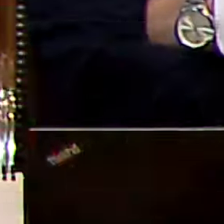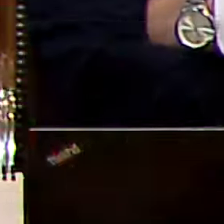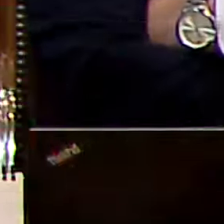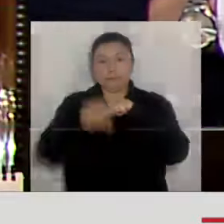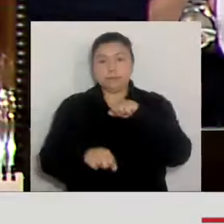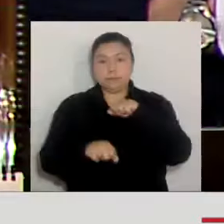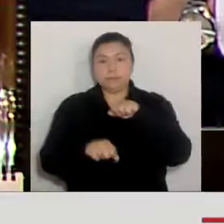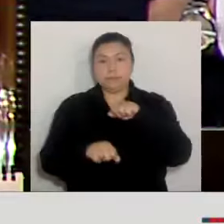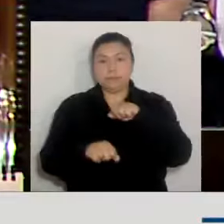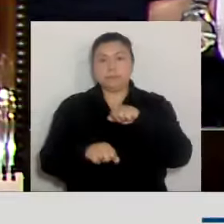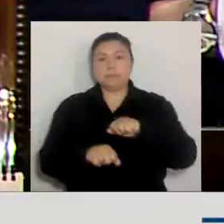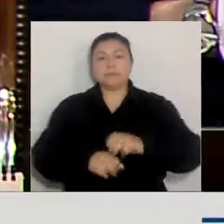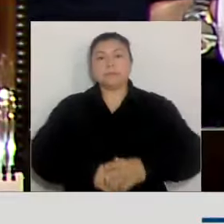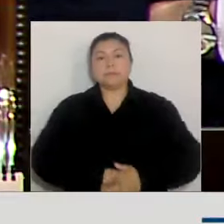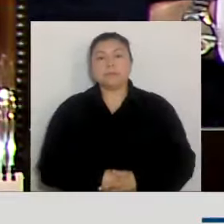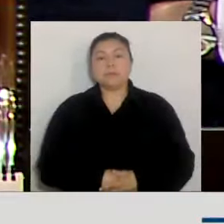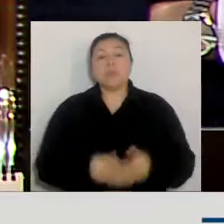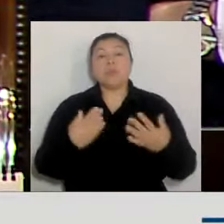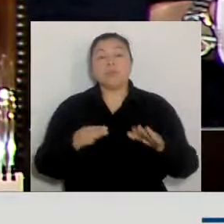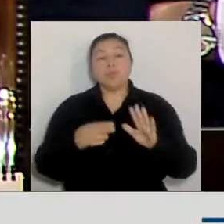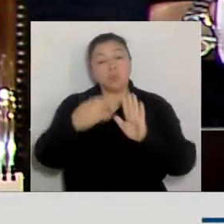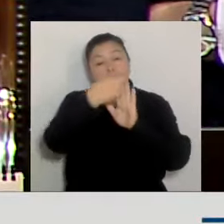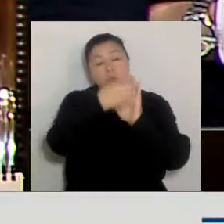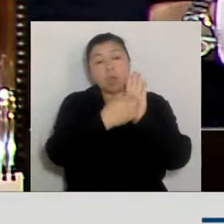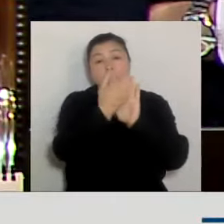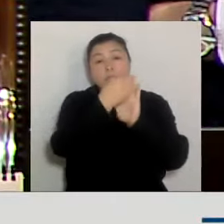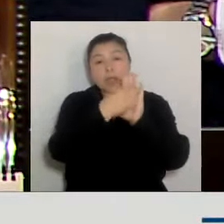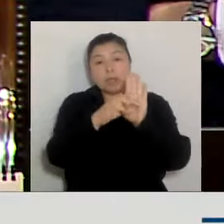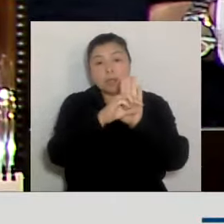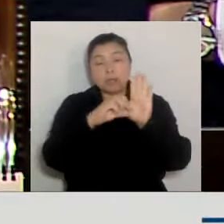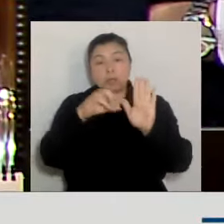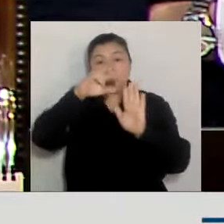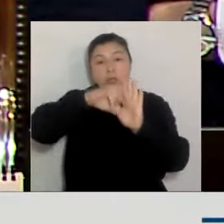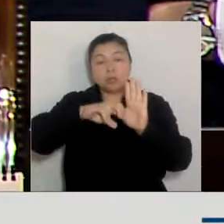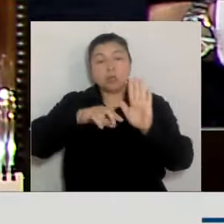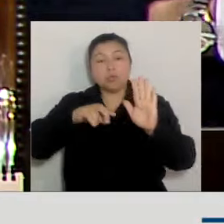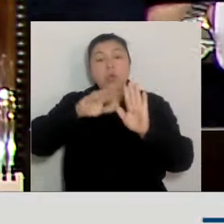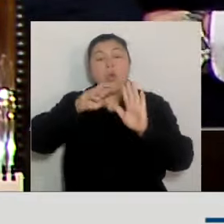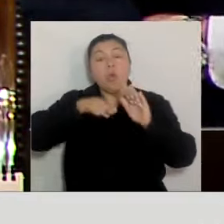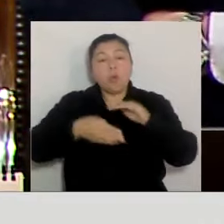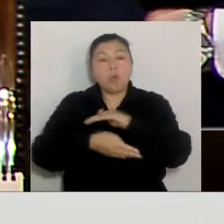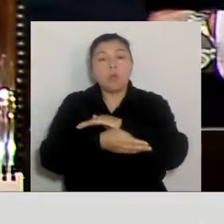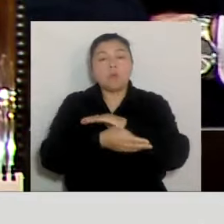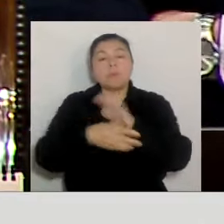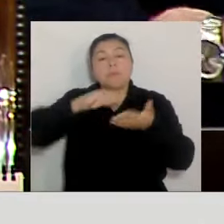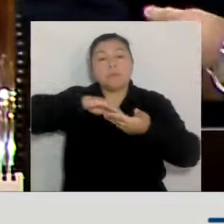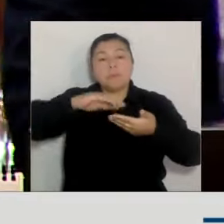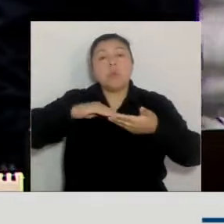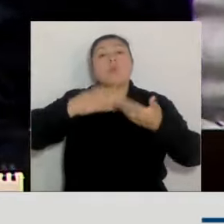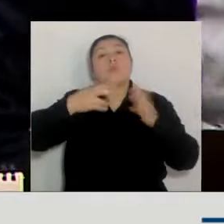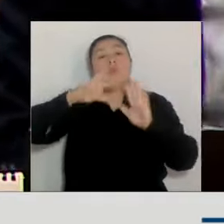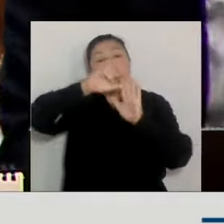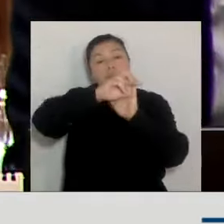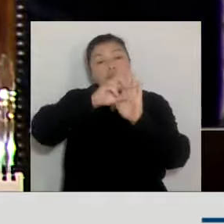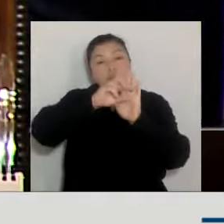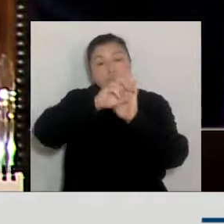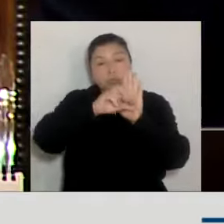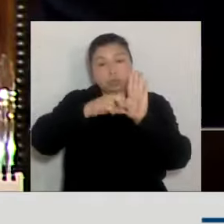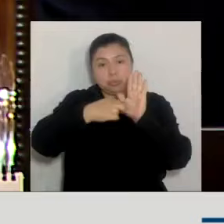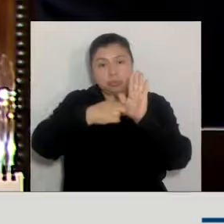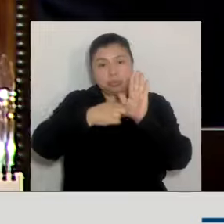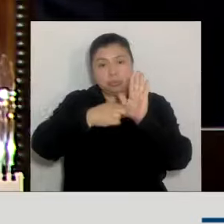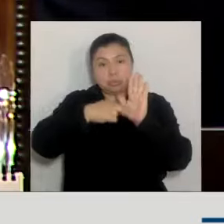aprobado por no haber sido objeto de indicaciones el proyecto vuelve a la comisión de agric perdón por haber sido objeto de indicaciones el